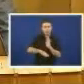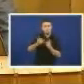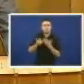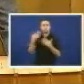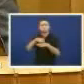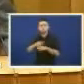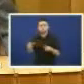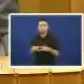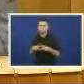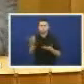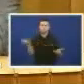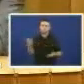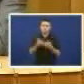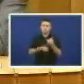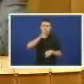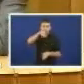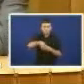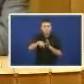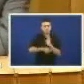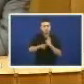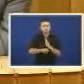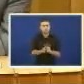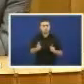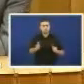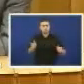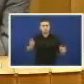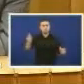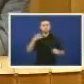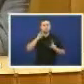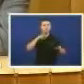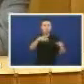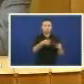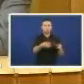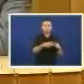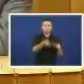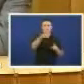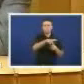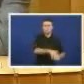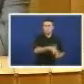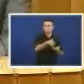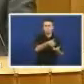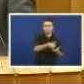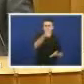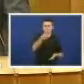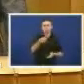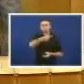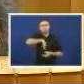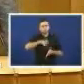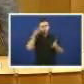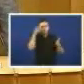no marco desta aposta por requirmentar os recursos dos grupos sociais máis vulnerables inscríbesse a